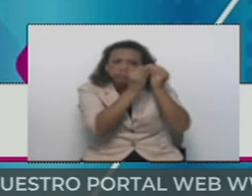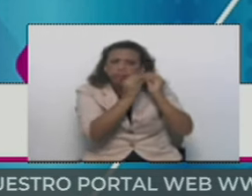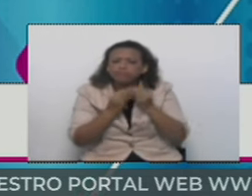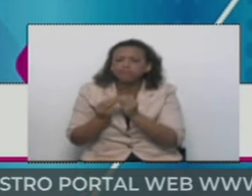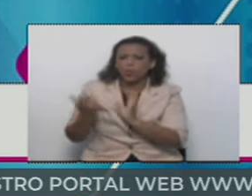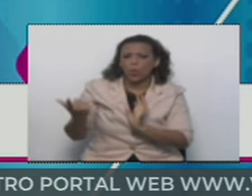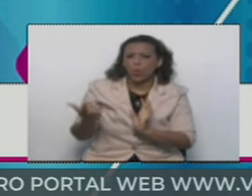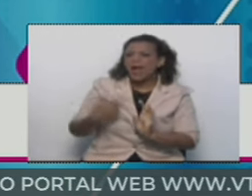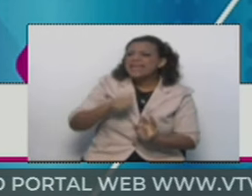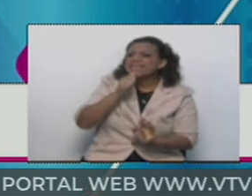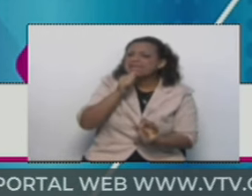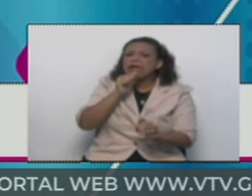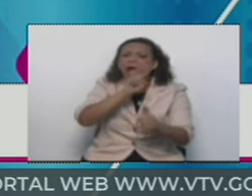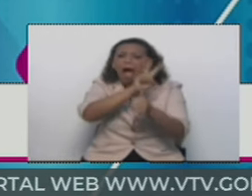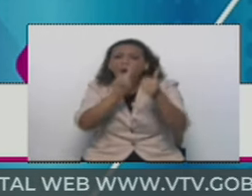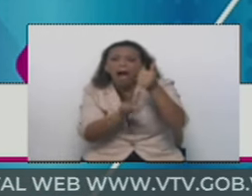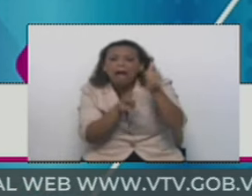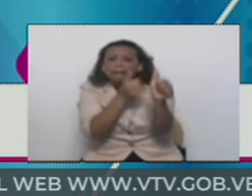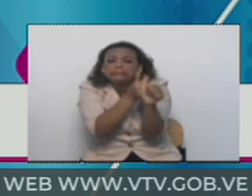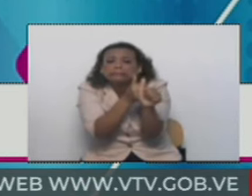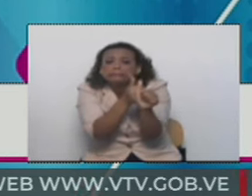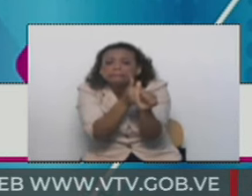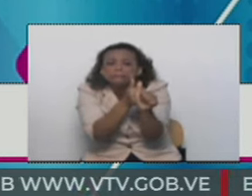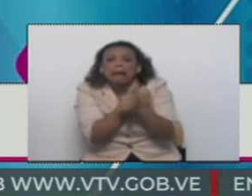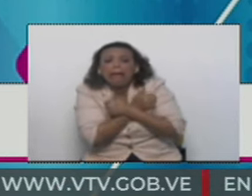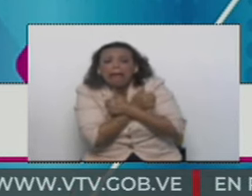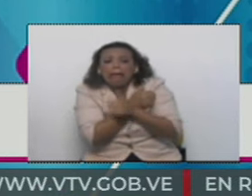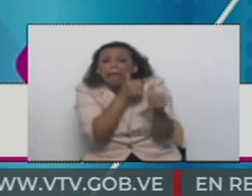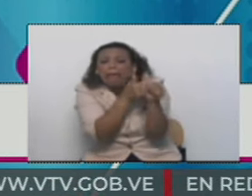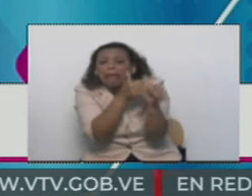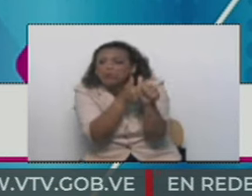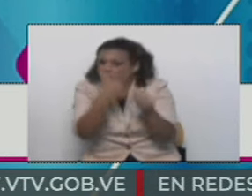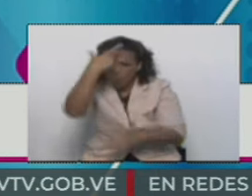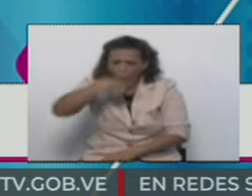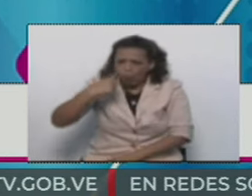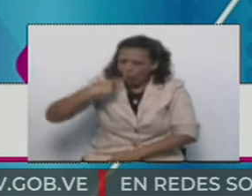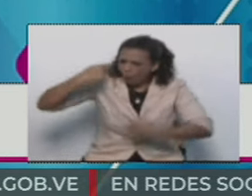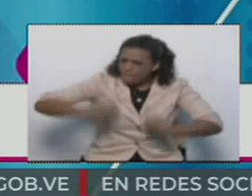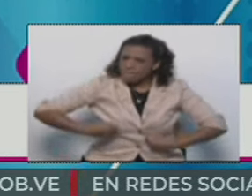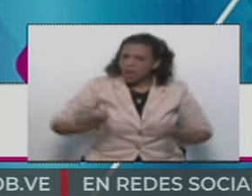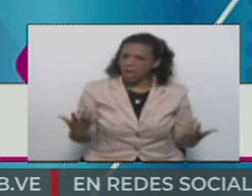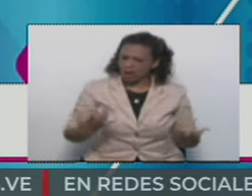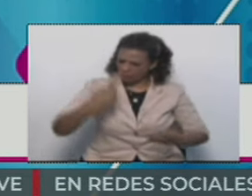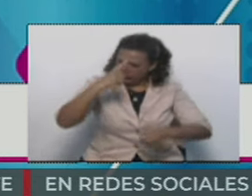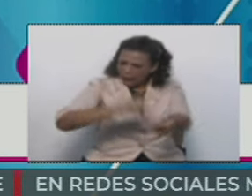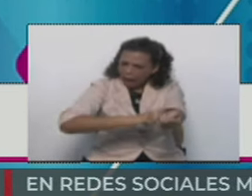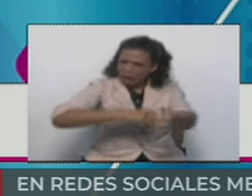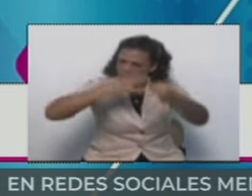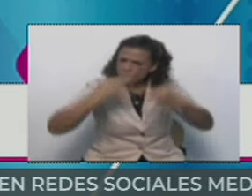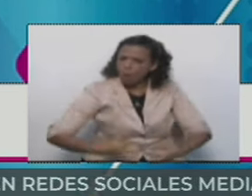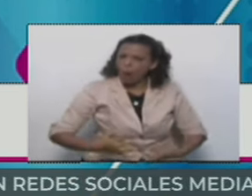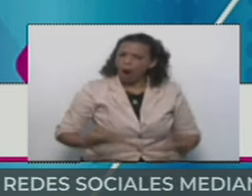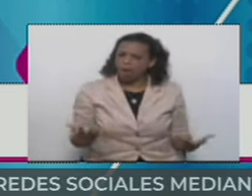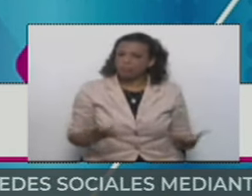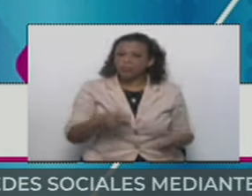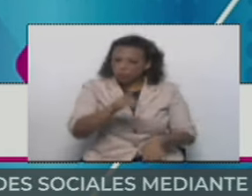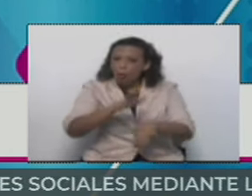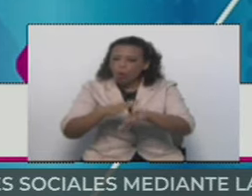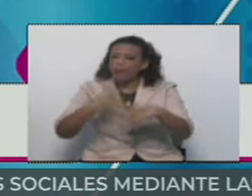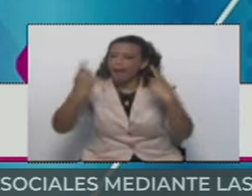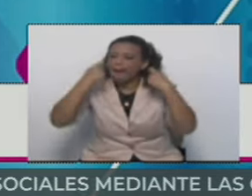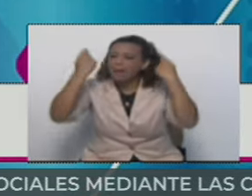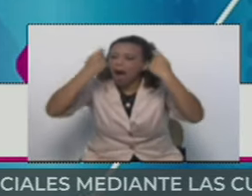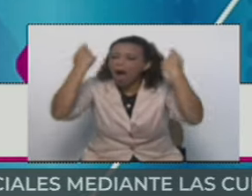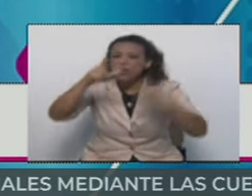Él estaba bajo la falda de la Sayona, un viejo sin personalidad, sin carácter. Yo lo dije en la campaña,